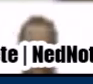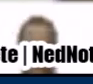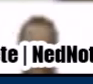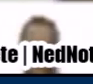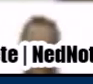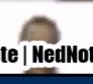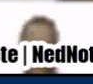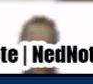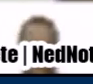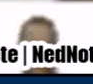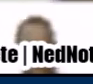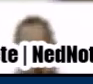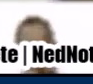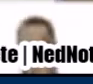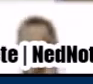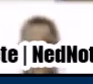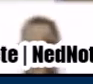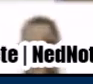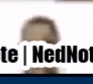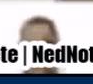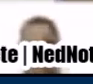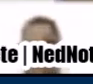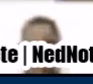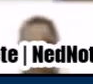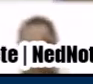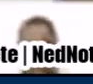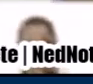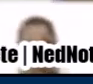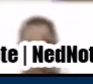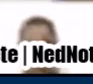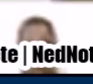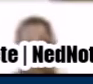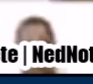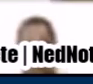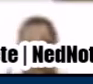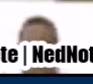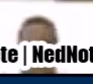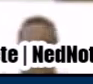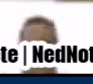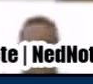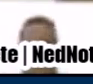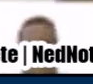acechados, perseguidos, 34 exilados, algunos